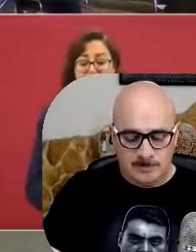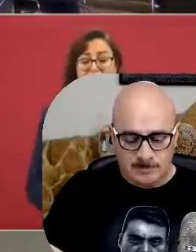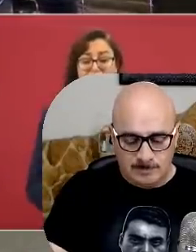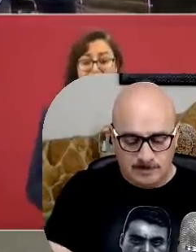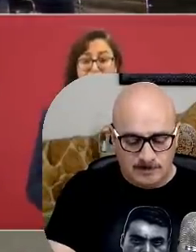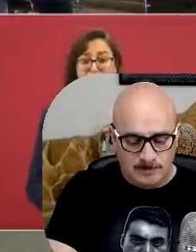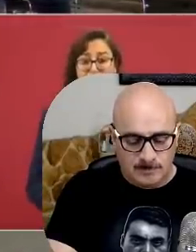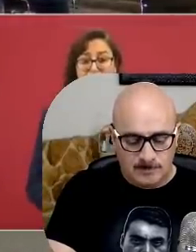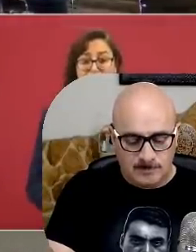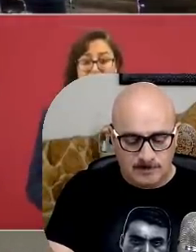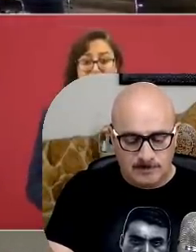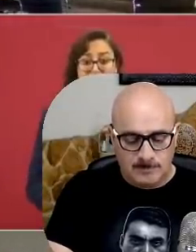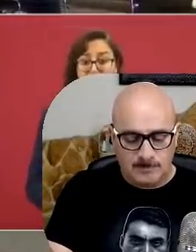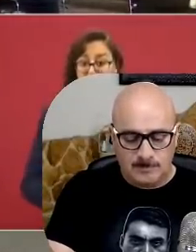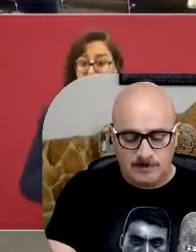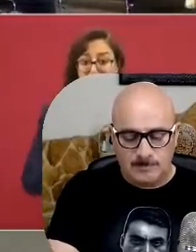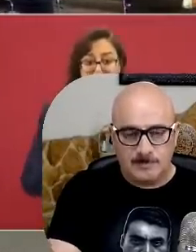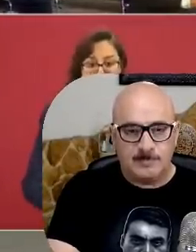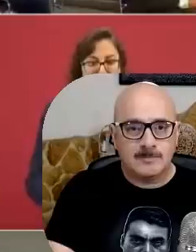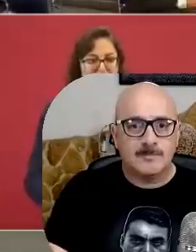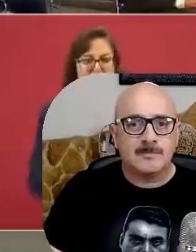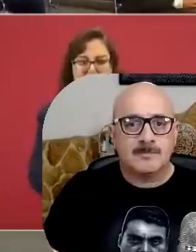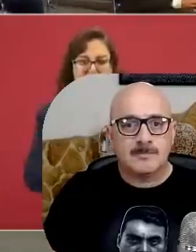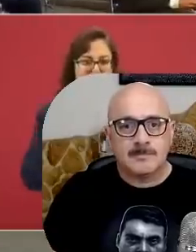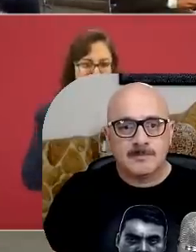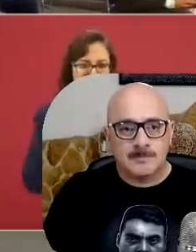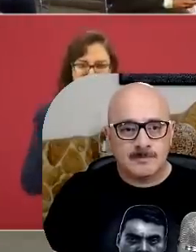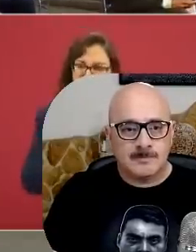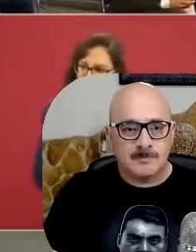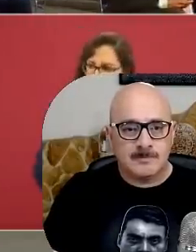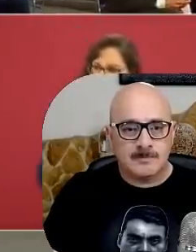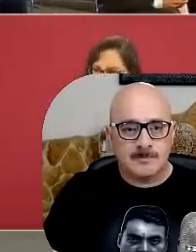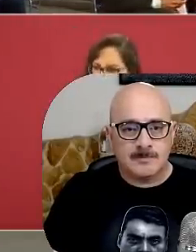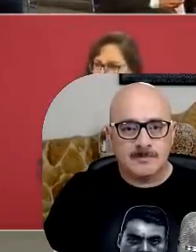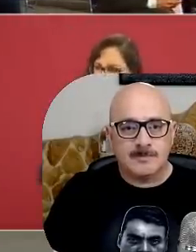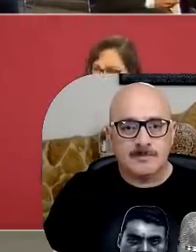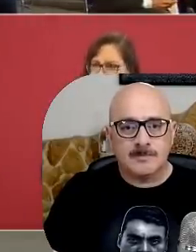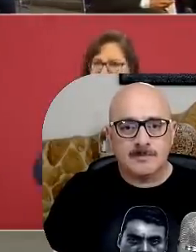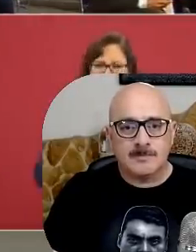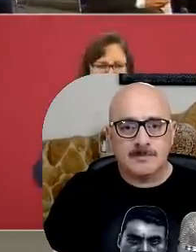y a golpearlo, y a golpearlo, y a golpearlo, a golpearlo, ridiculizarlo